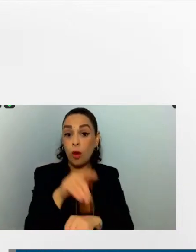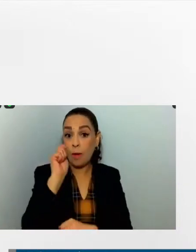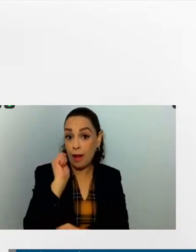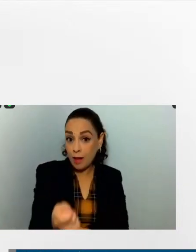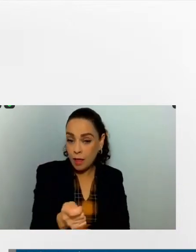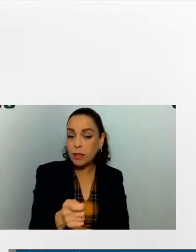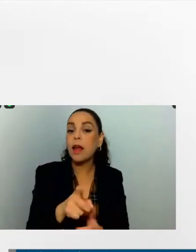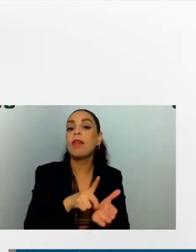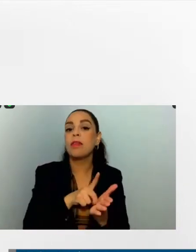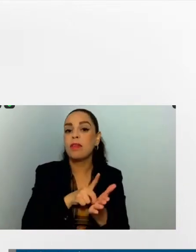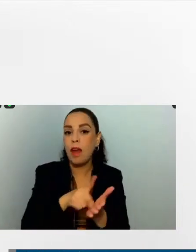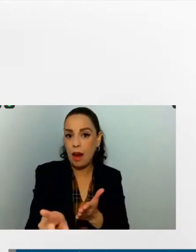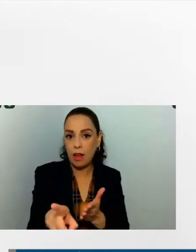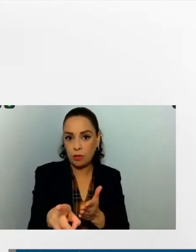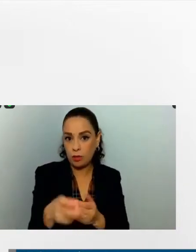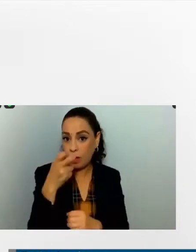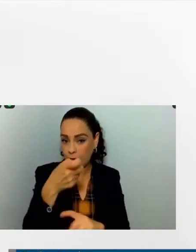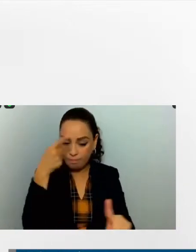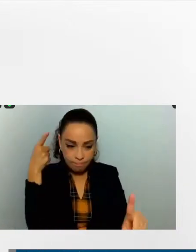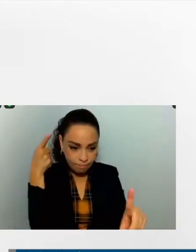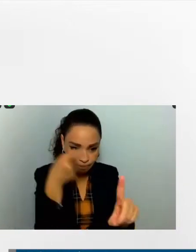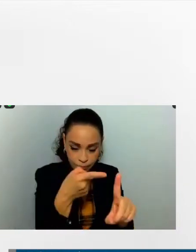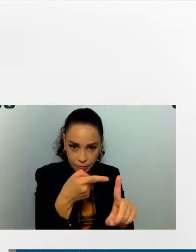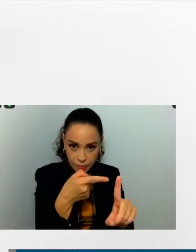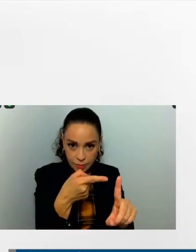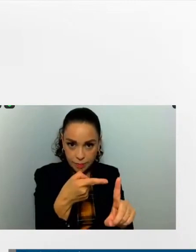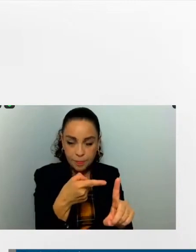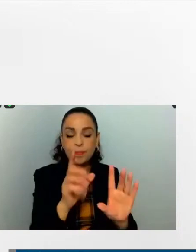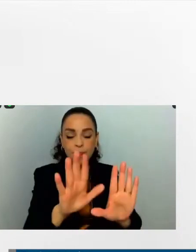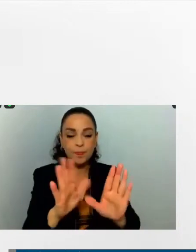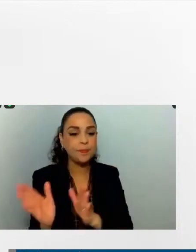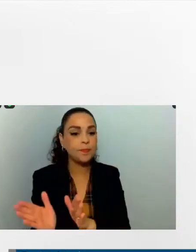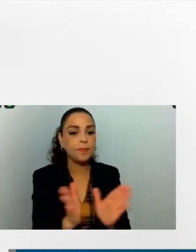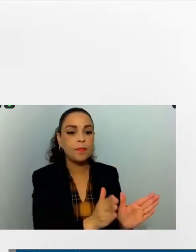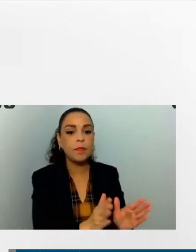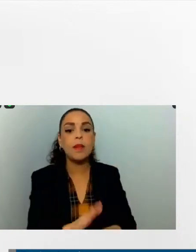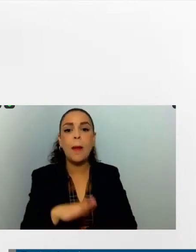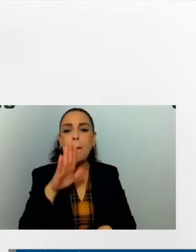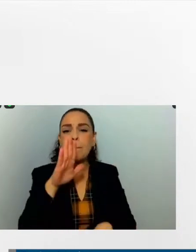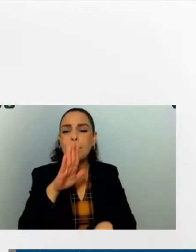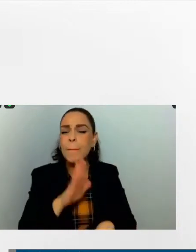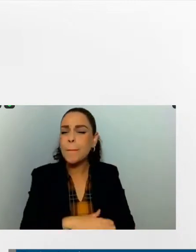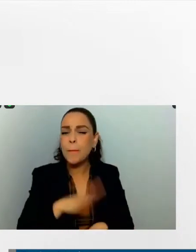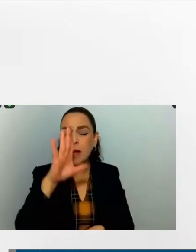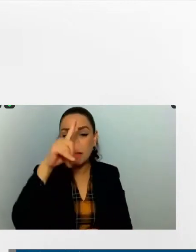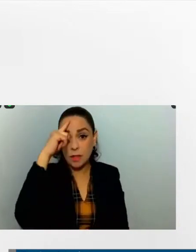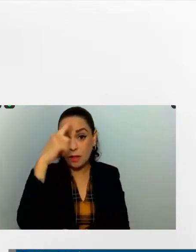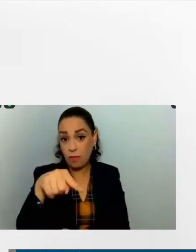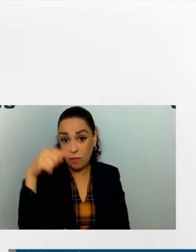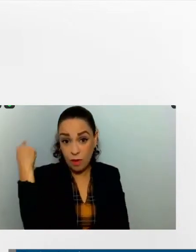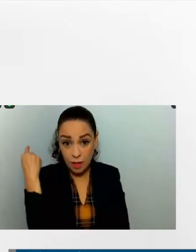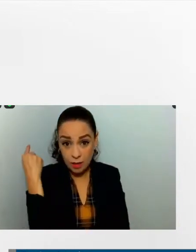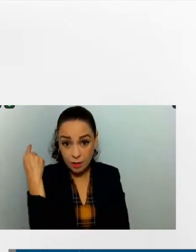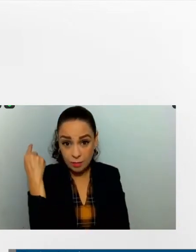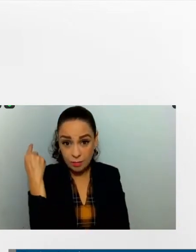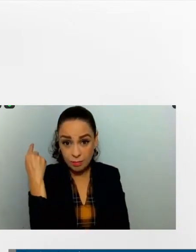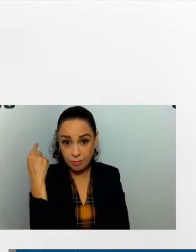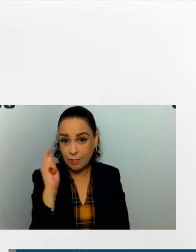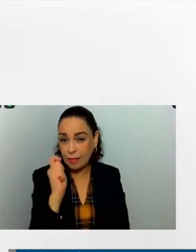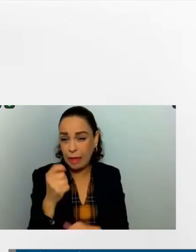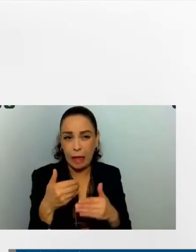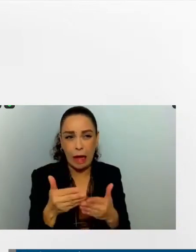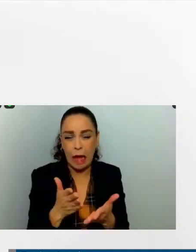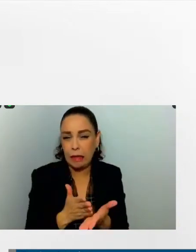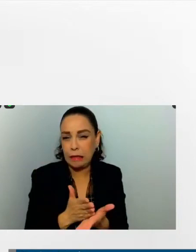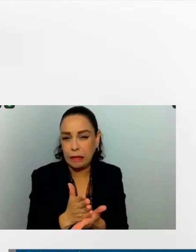Simplemente creo que lo más accesible, lo más fácil, lo más bonito es